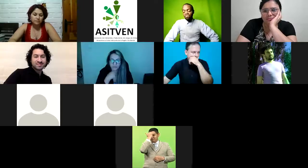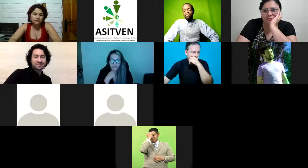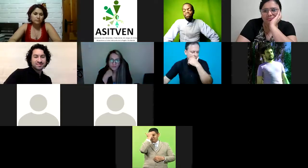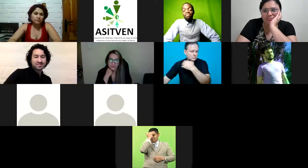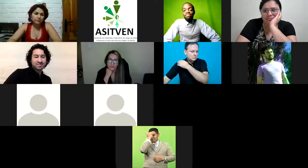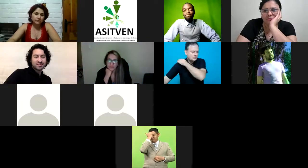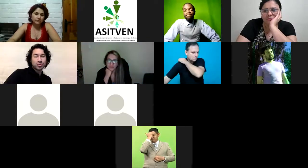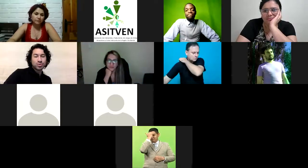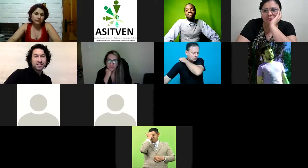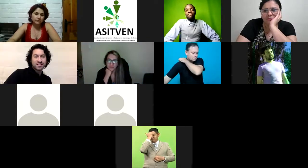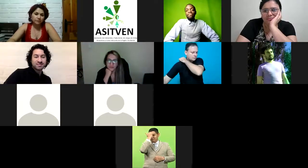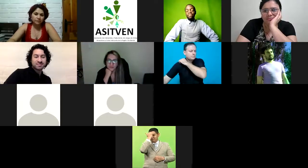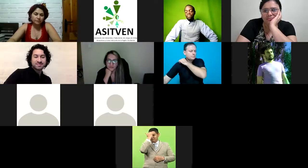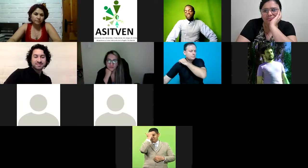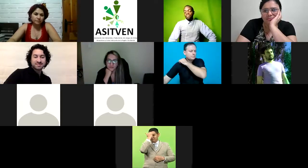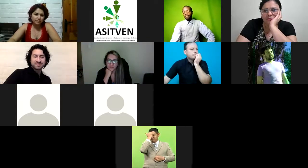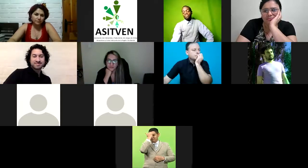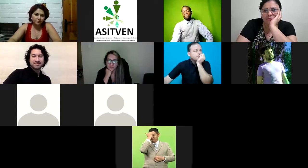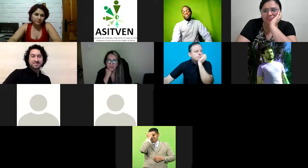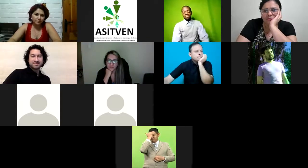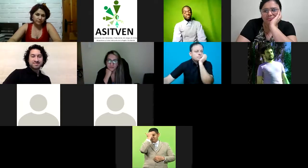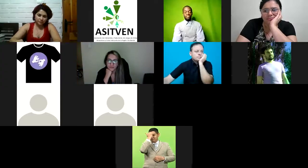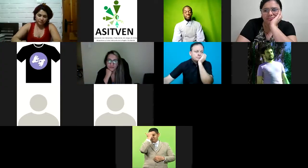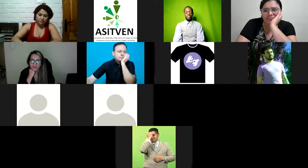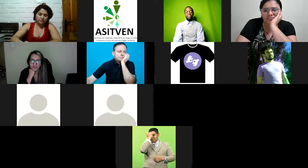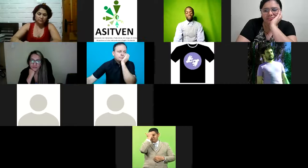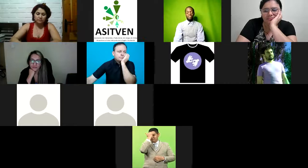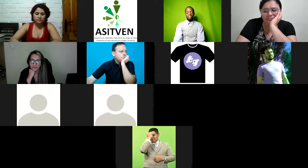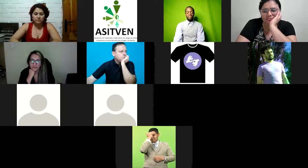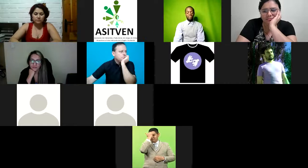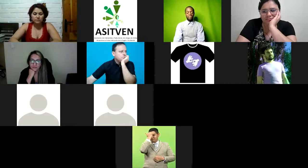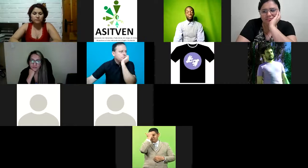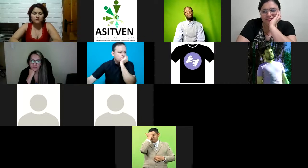¿Vale? Muchas gracias. Rubén,